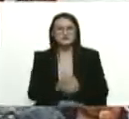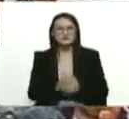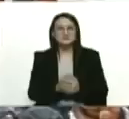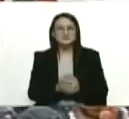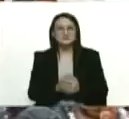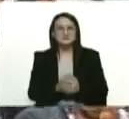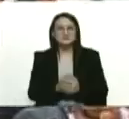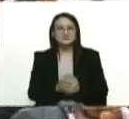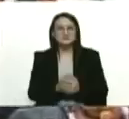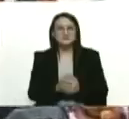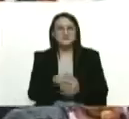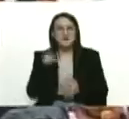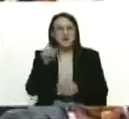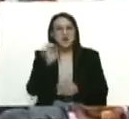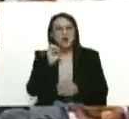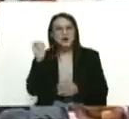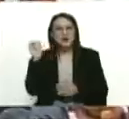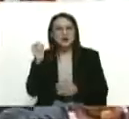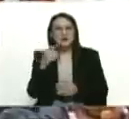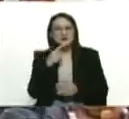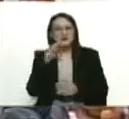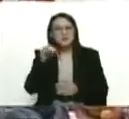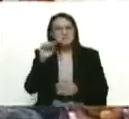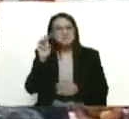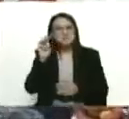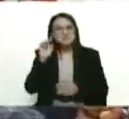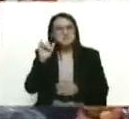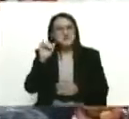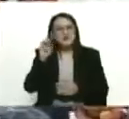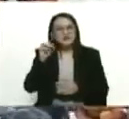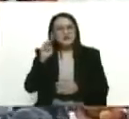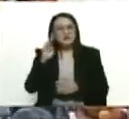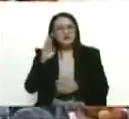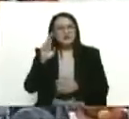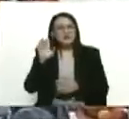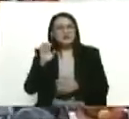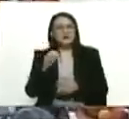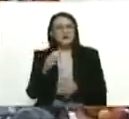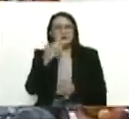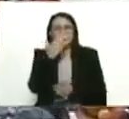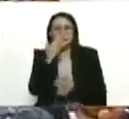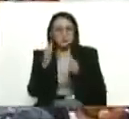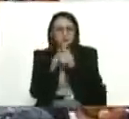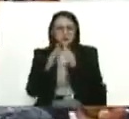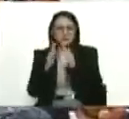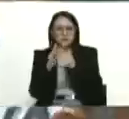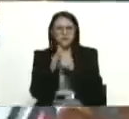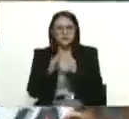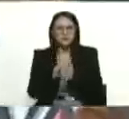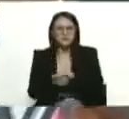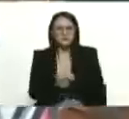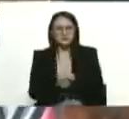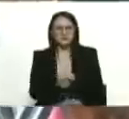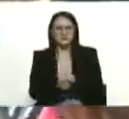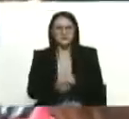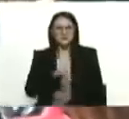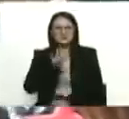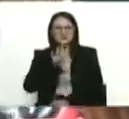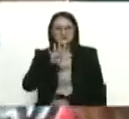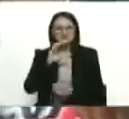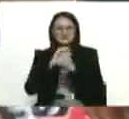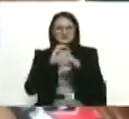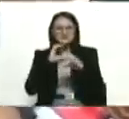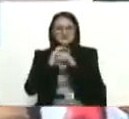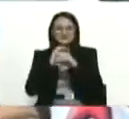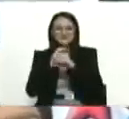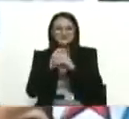que allá en Oriente dicen mimbre, ¿ves? Sentado un mimbre al frente de la casa y se paran 4 o 5 autobuses y